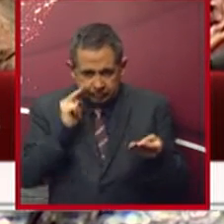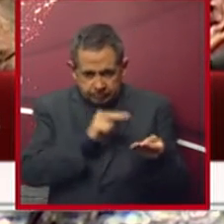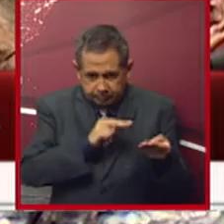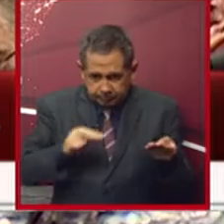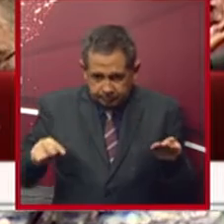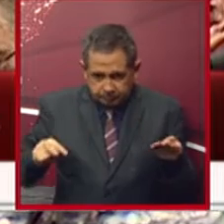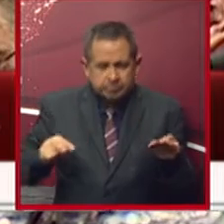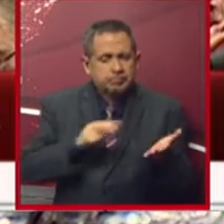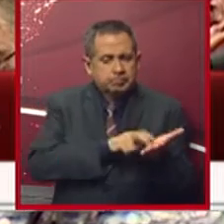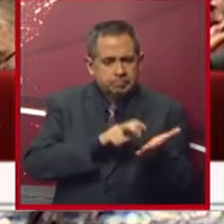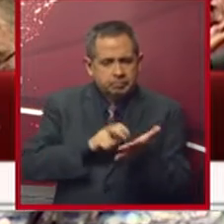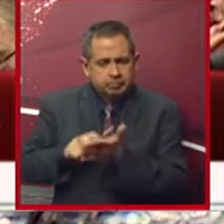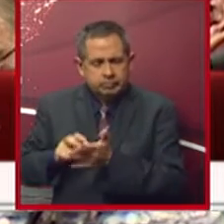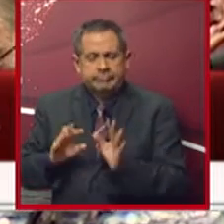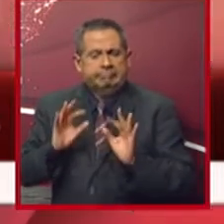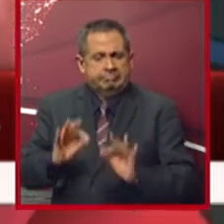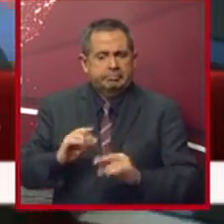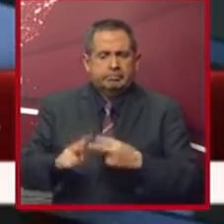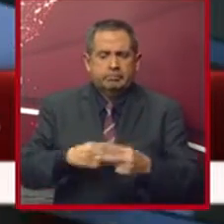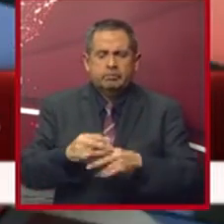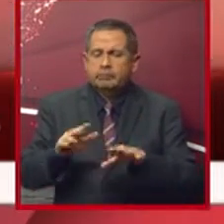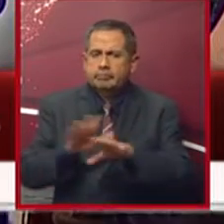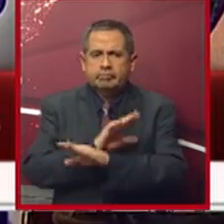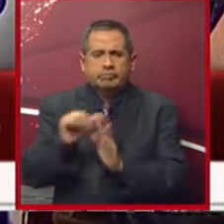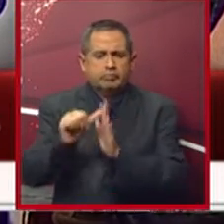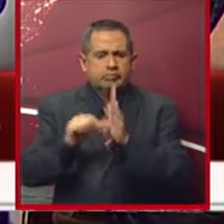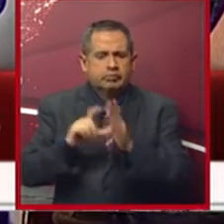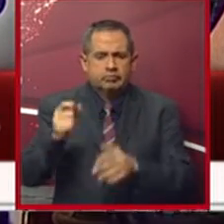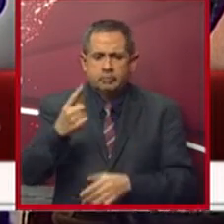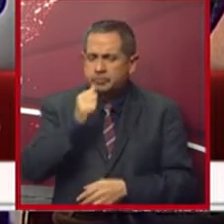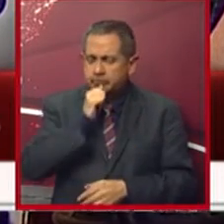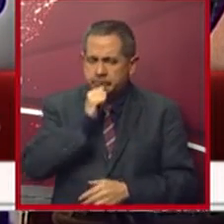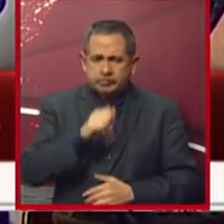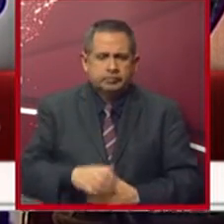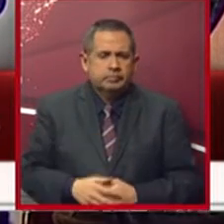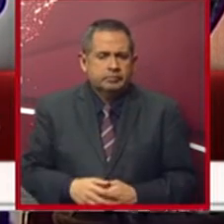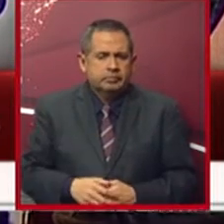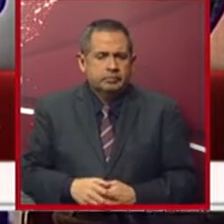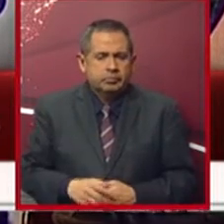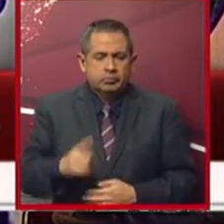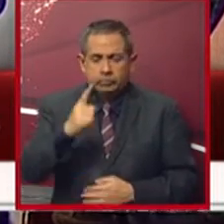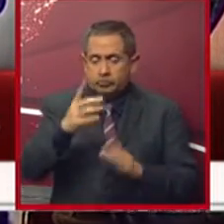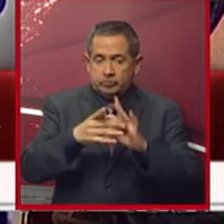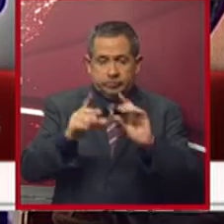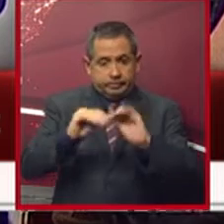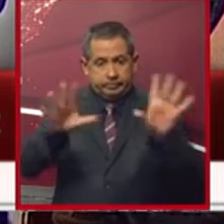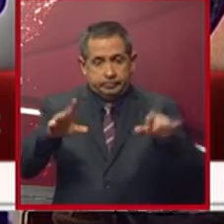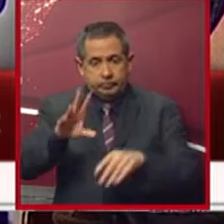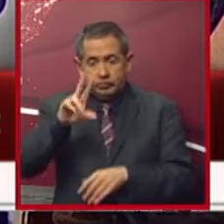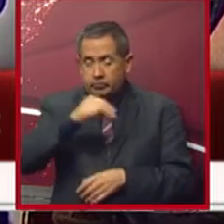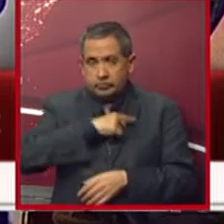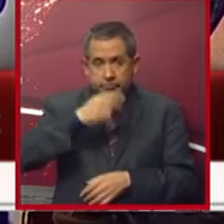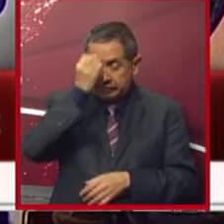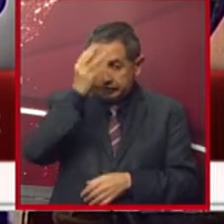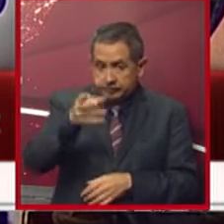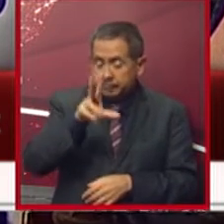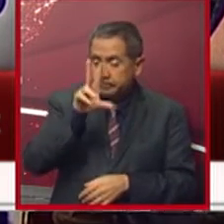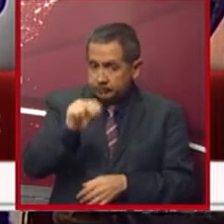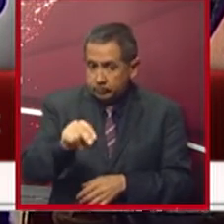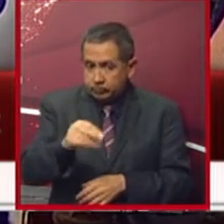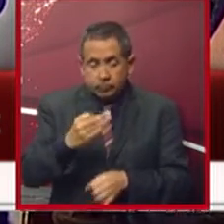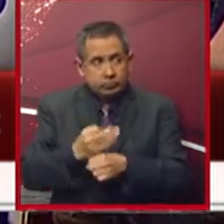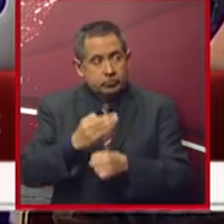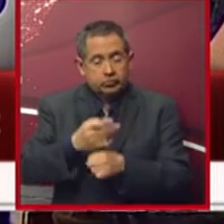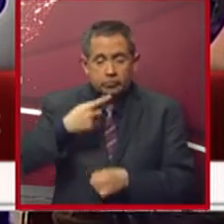artículo 21 constitucional. Debemos tener claro y que no nos falle la memoria a todos los que estamos